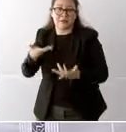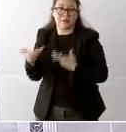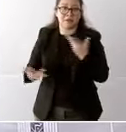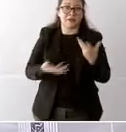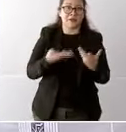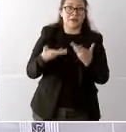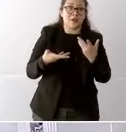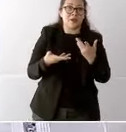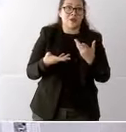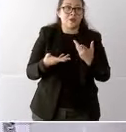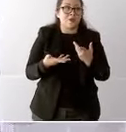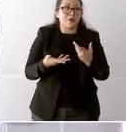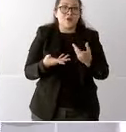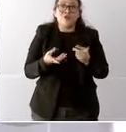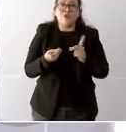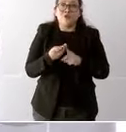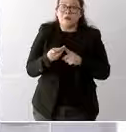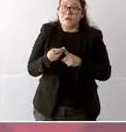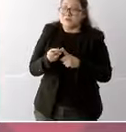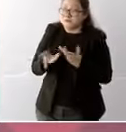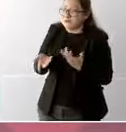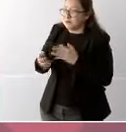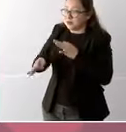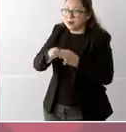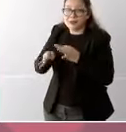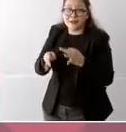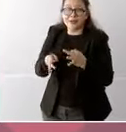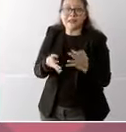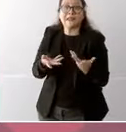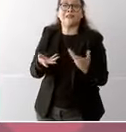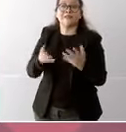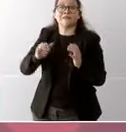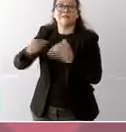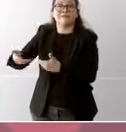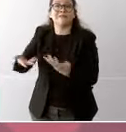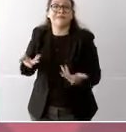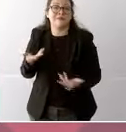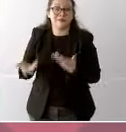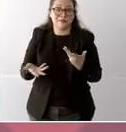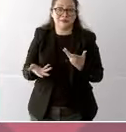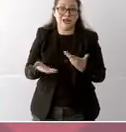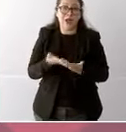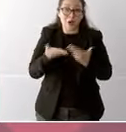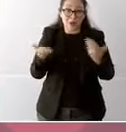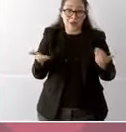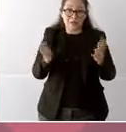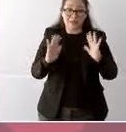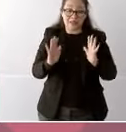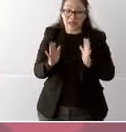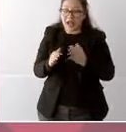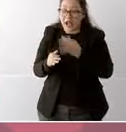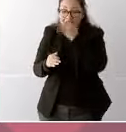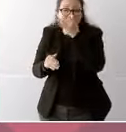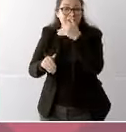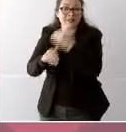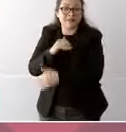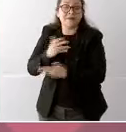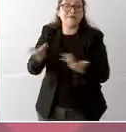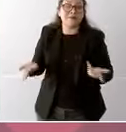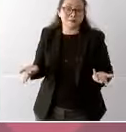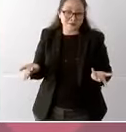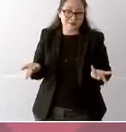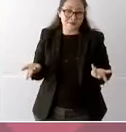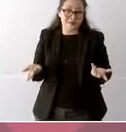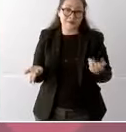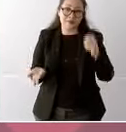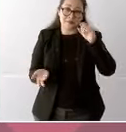¿Dónde se les da trabajo a todos los que ahora están trabajando en Dos Bocas?